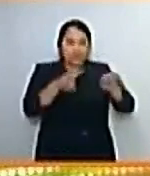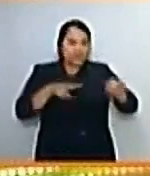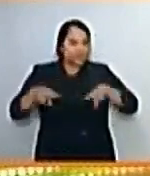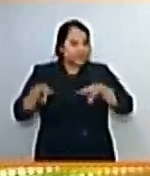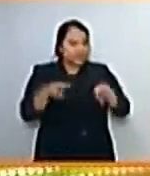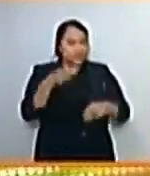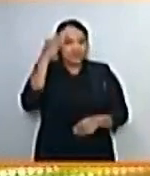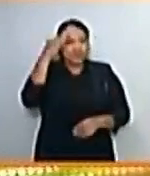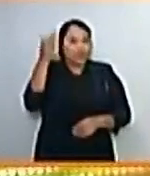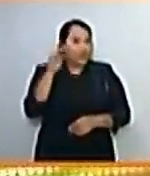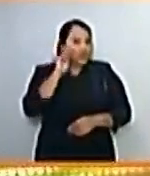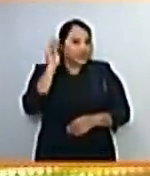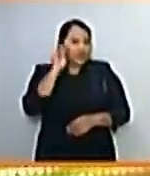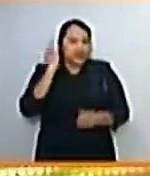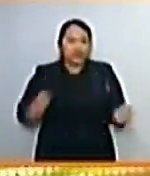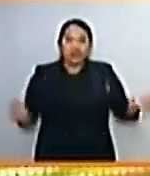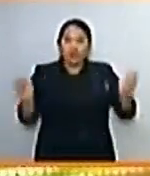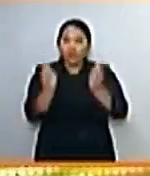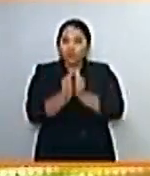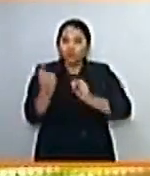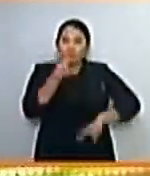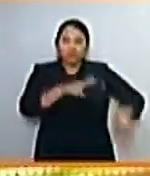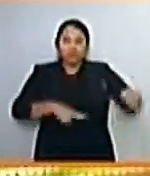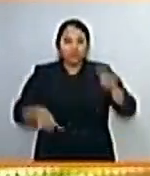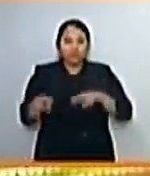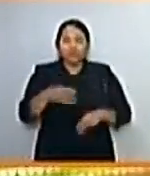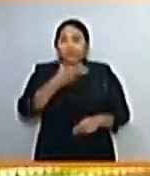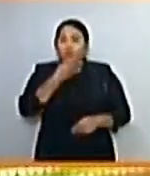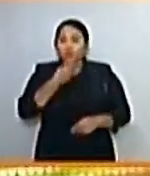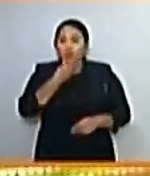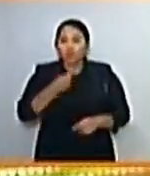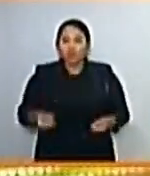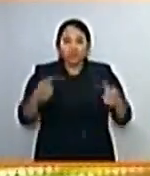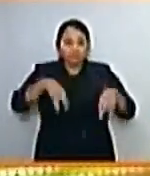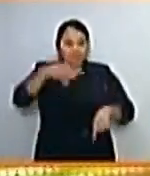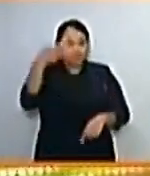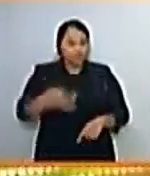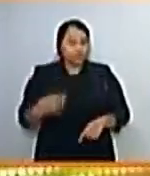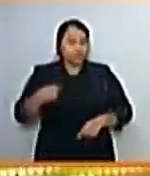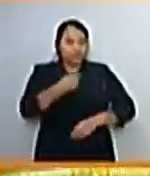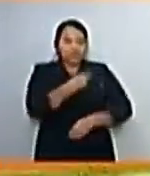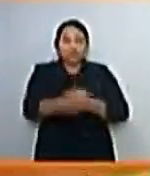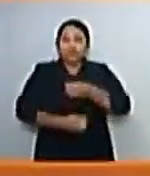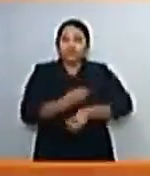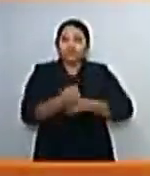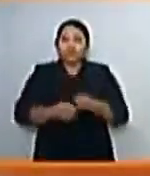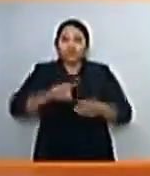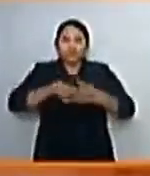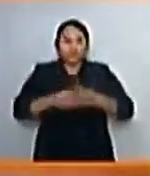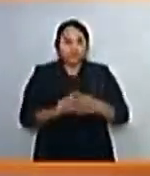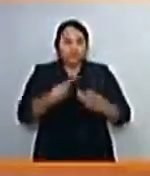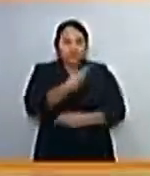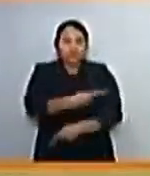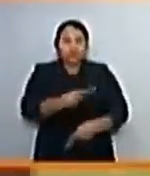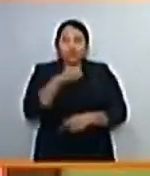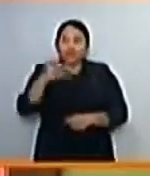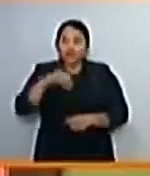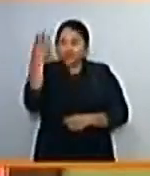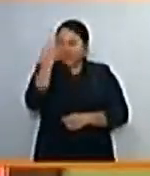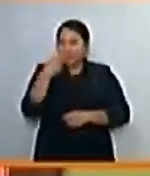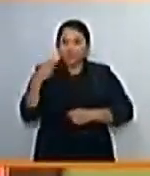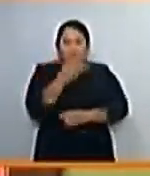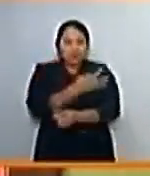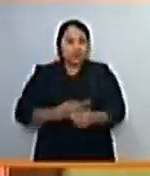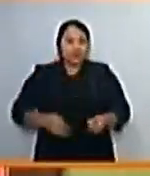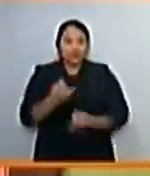Belinda Roque en compañía de nuestro auditor, quien da transparencia a cada uno de los sorteos. Y vamos a iniciar la diversión de esta linda tarde, pegando y ganando con